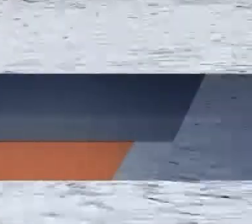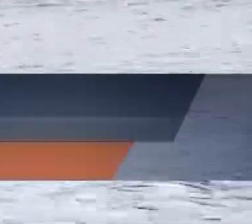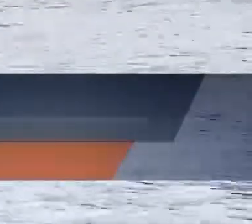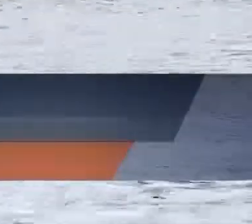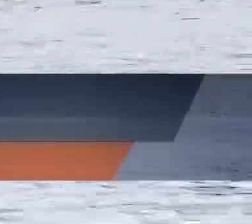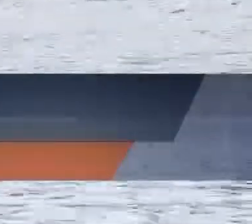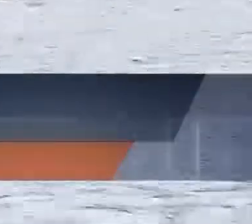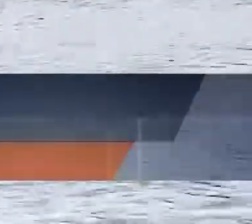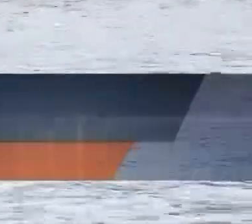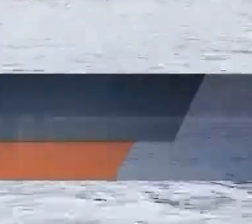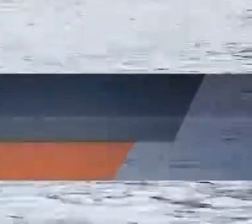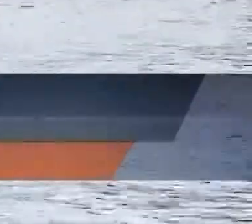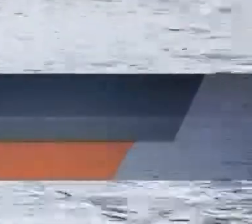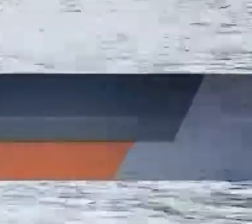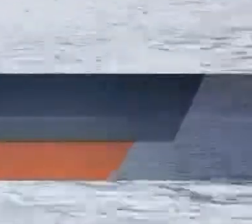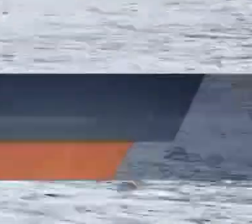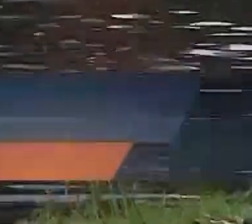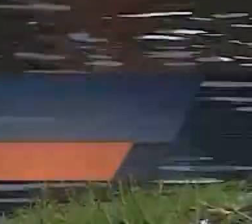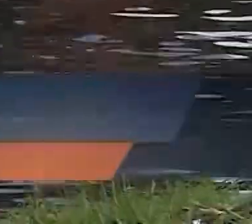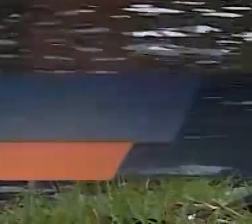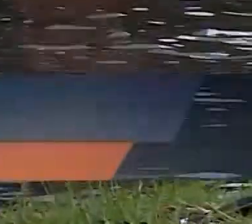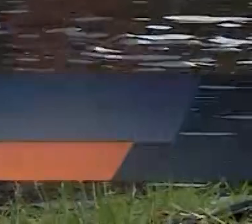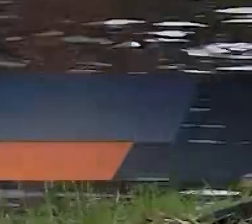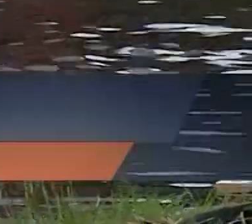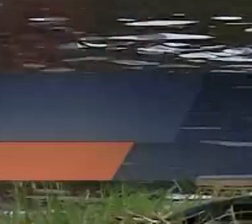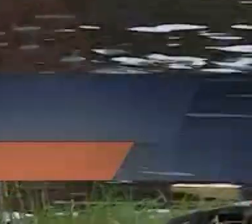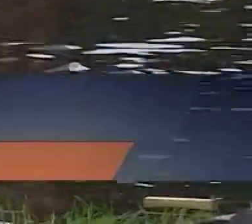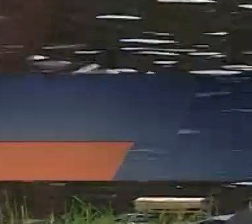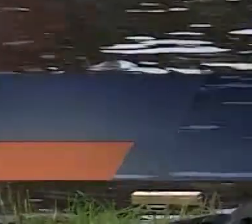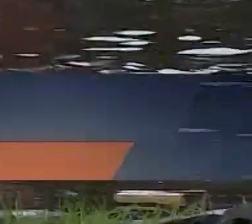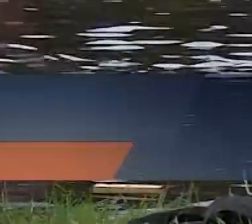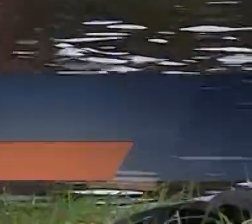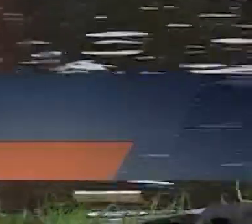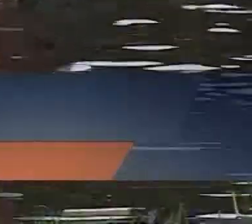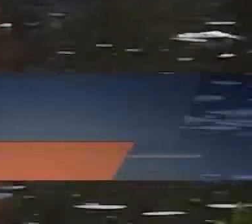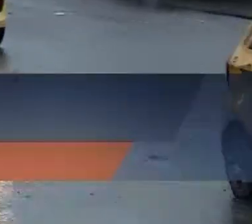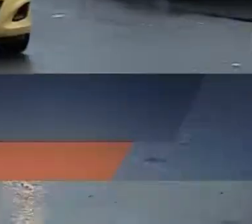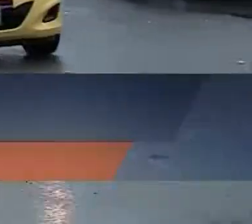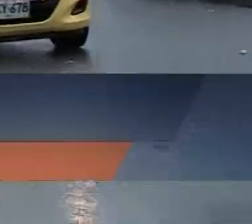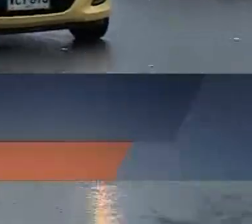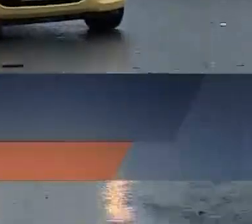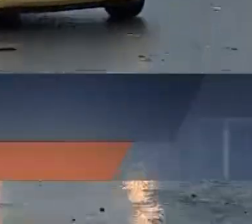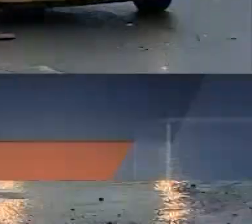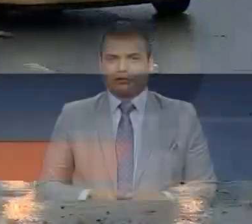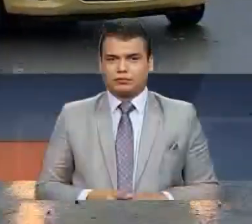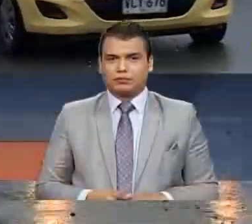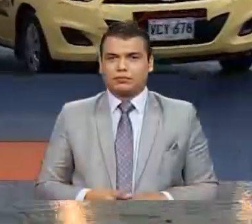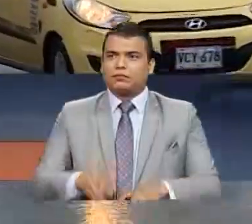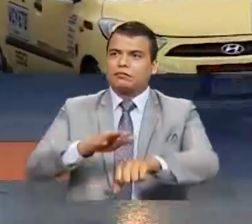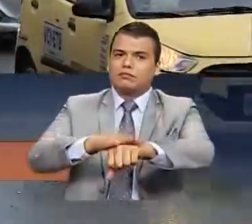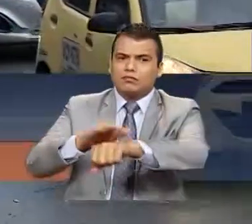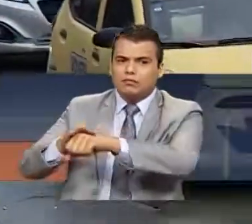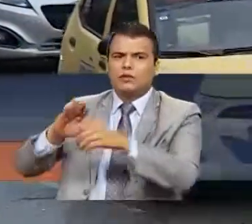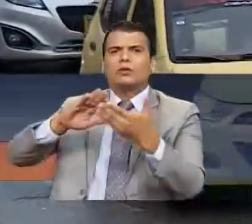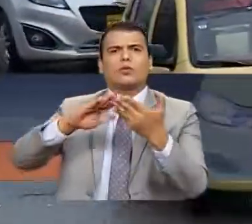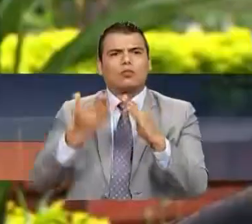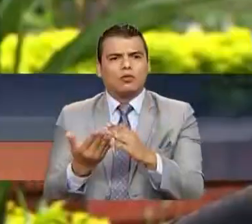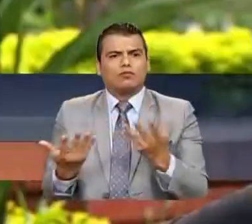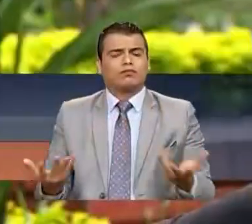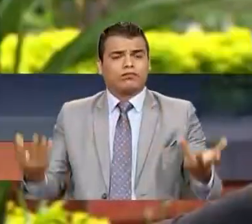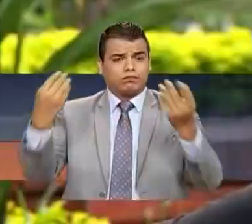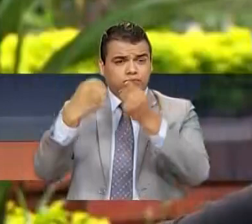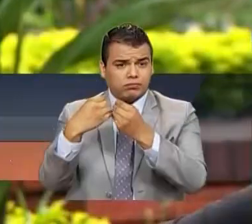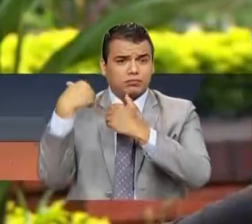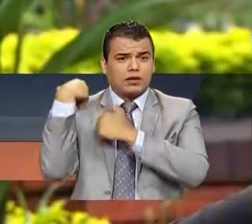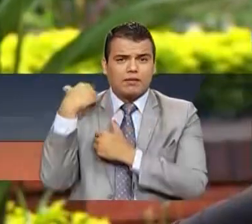Se mantienen las alertas activas para esta época. Informar a la comunidad y a los entes de emergencia en